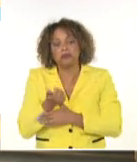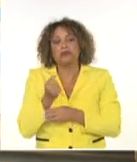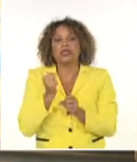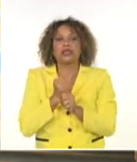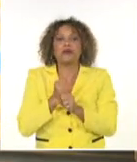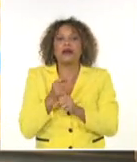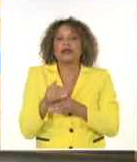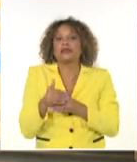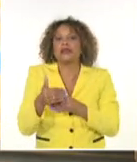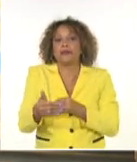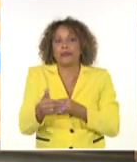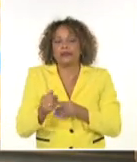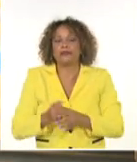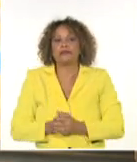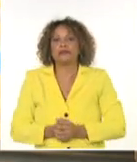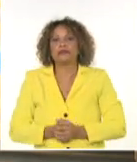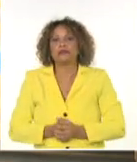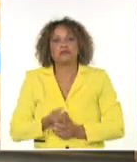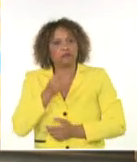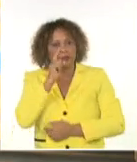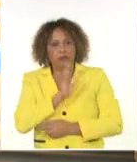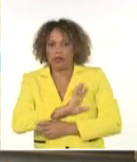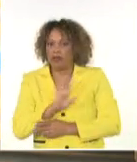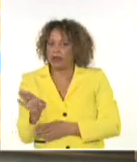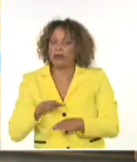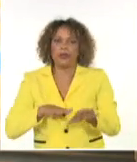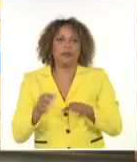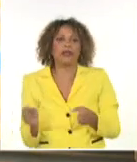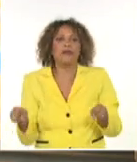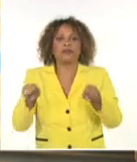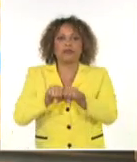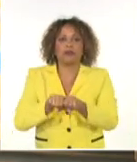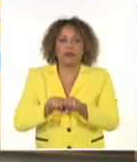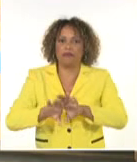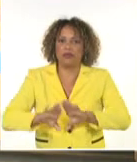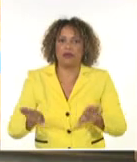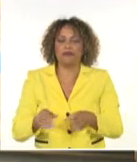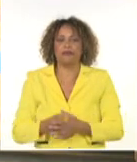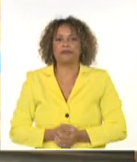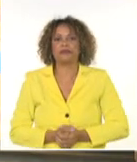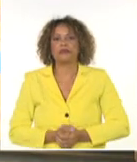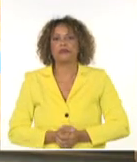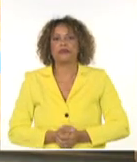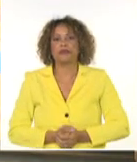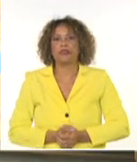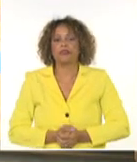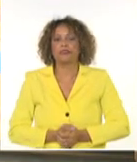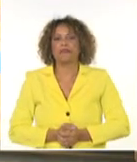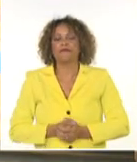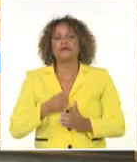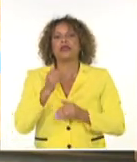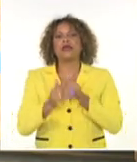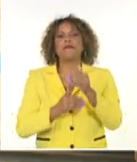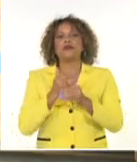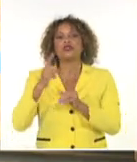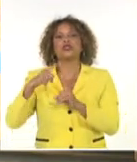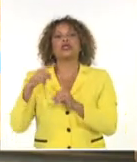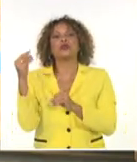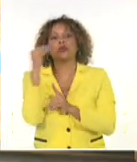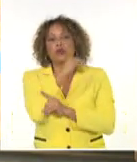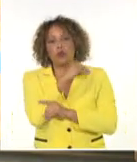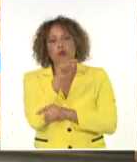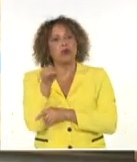internas. Ya está culminada, están listas para montar. Acciones en lo que es el proceso tecnológico,